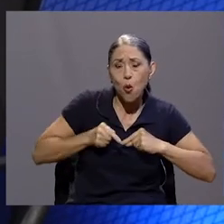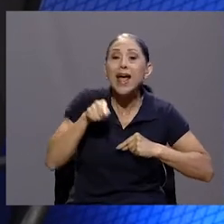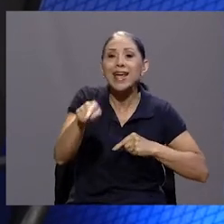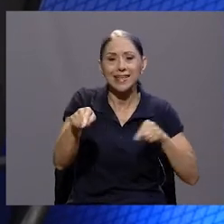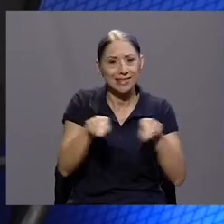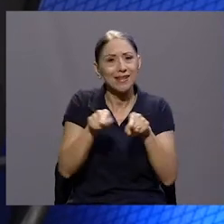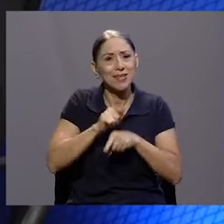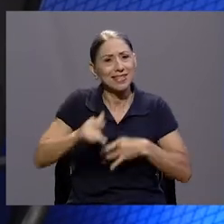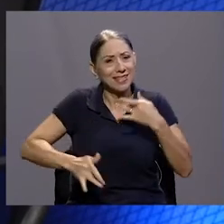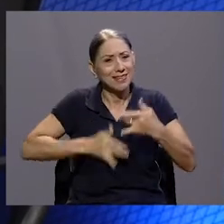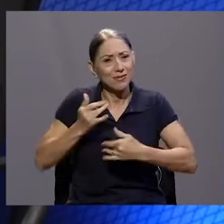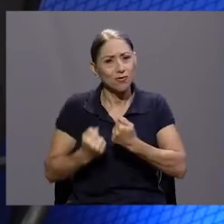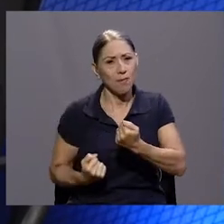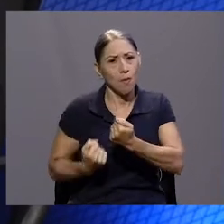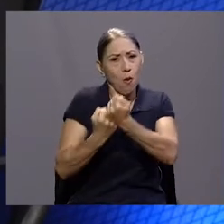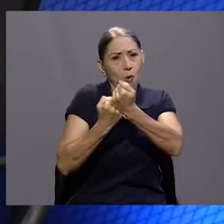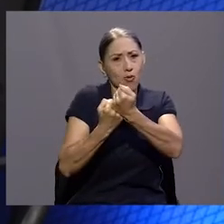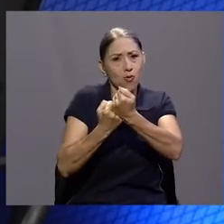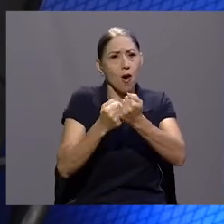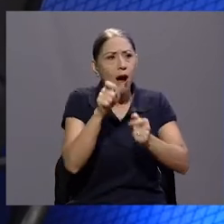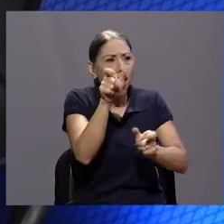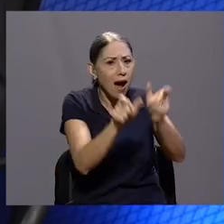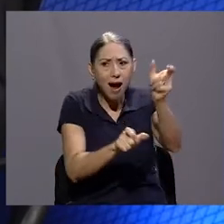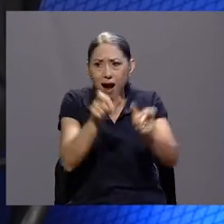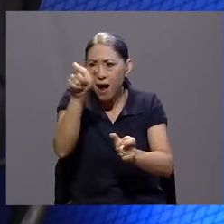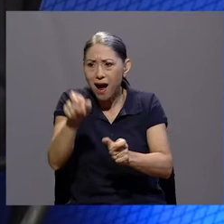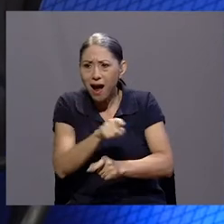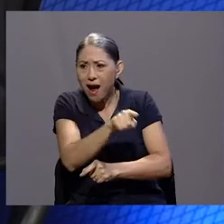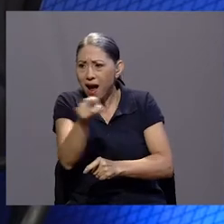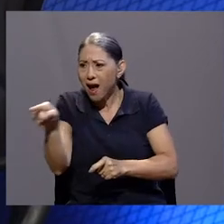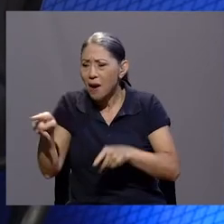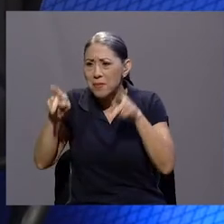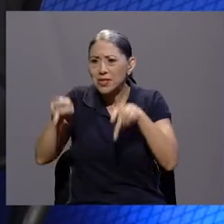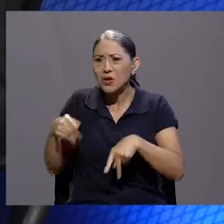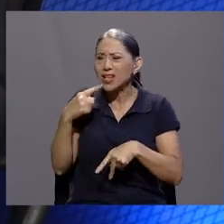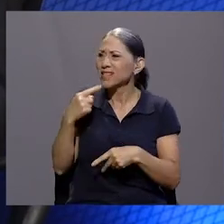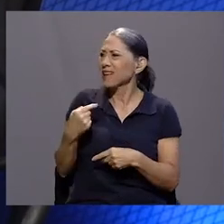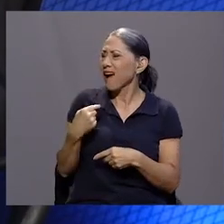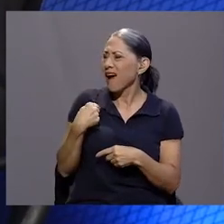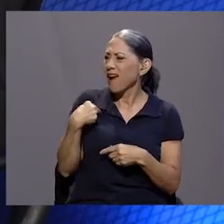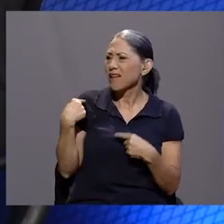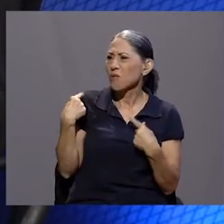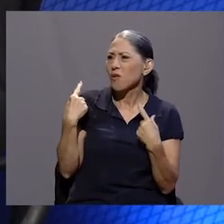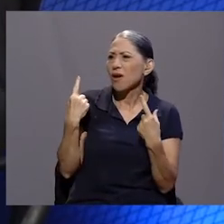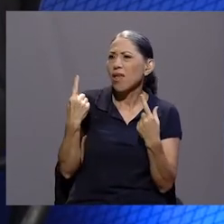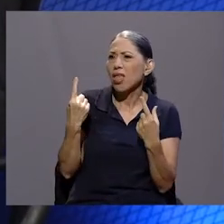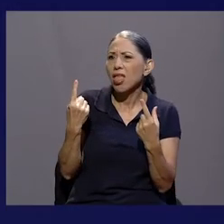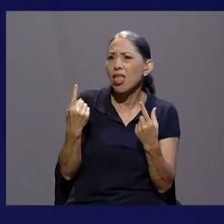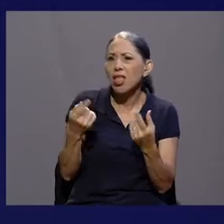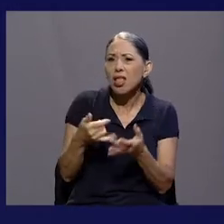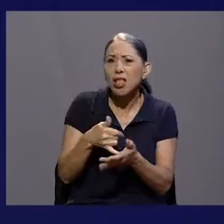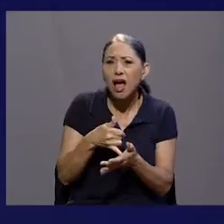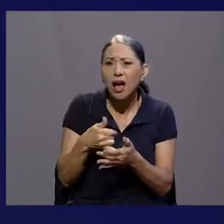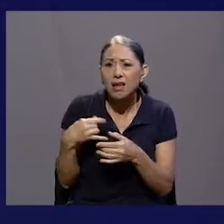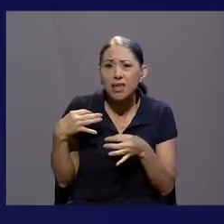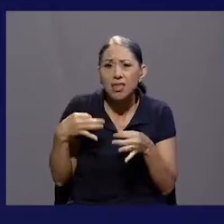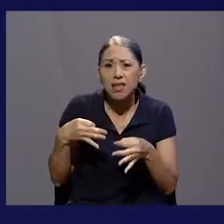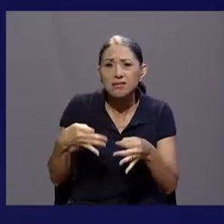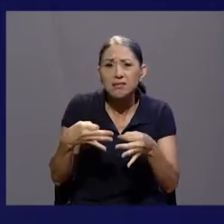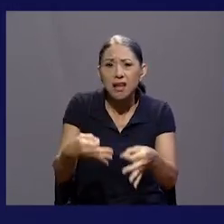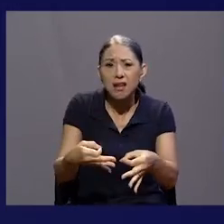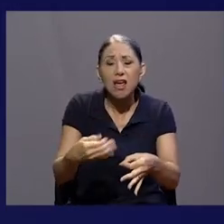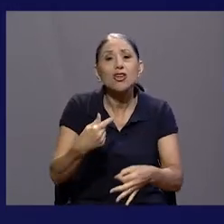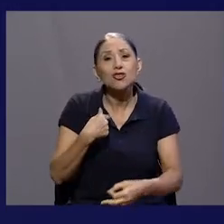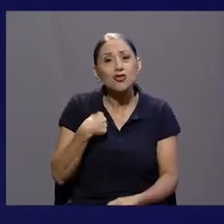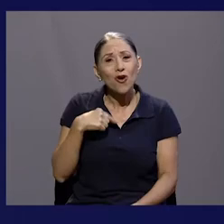porque entonces encontramos otras personas que dicen ay languidecer yo estoy languideciendo desde hace meses yo también ay mira yo